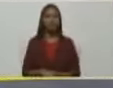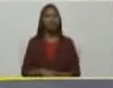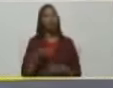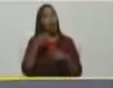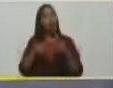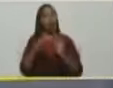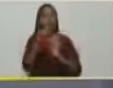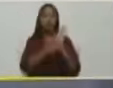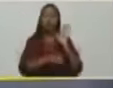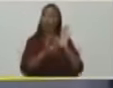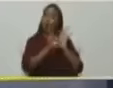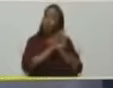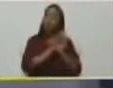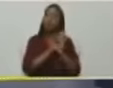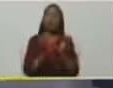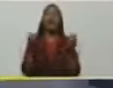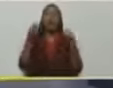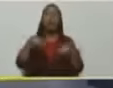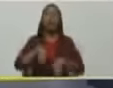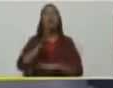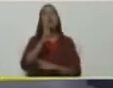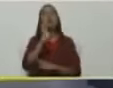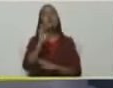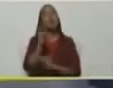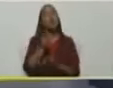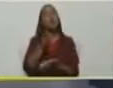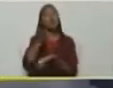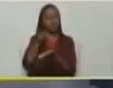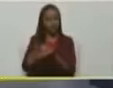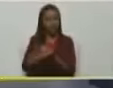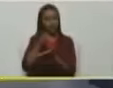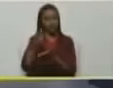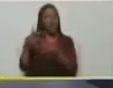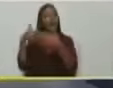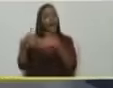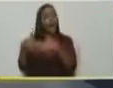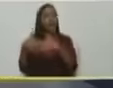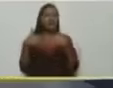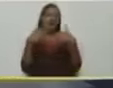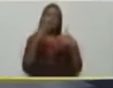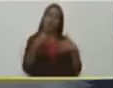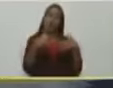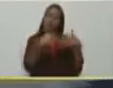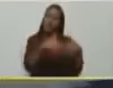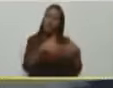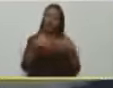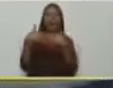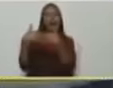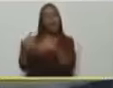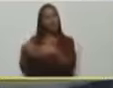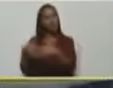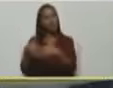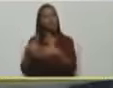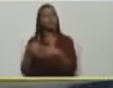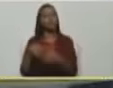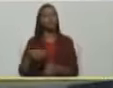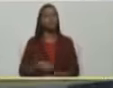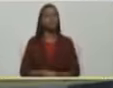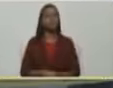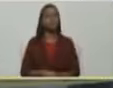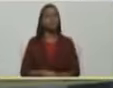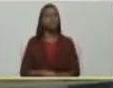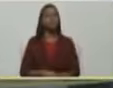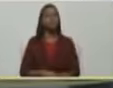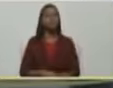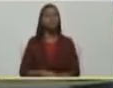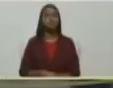Bolivariana de Venezuela y las empresas NGC Exploration and Production Limited y BP Exploration Caribbean Limited